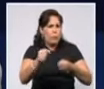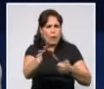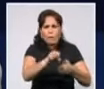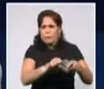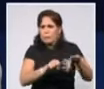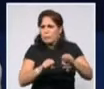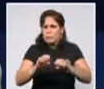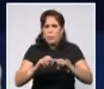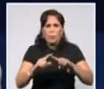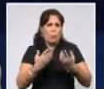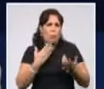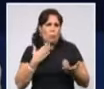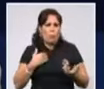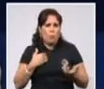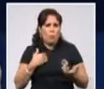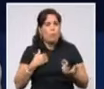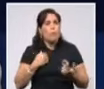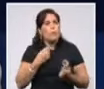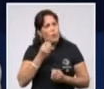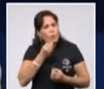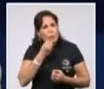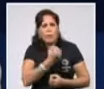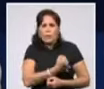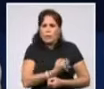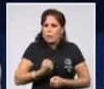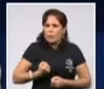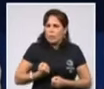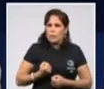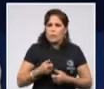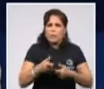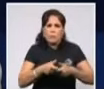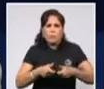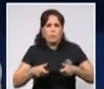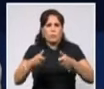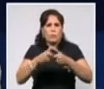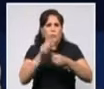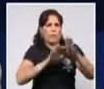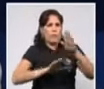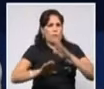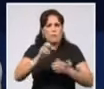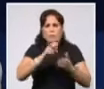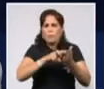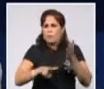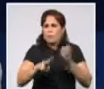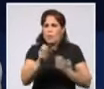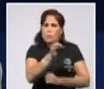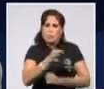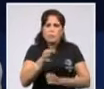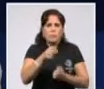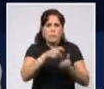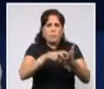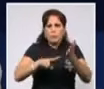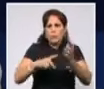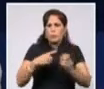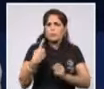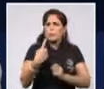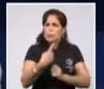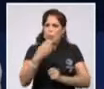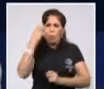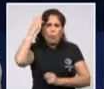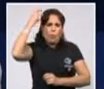hacen ingentes esfuerzos por los consejos de defensa provinciales, municipales, por todos los